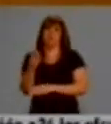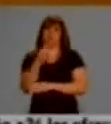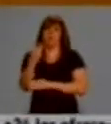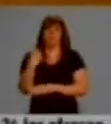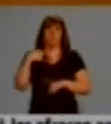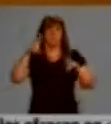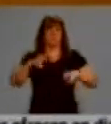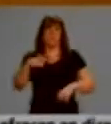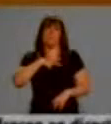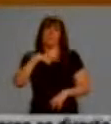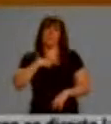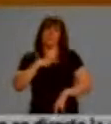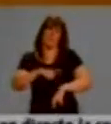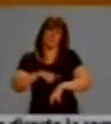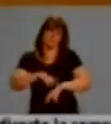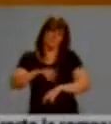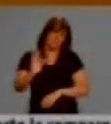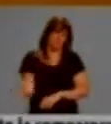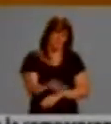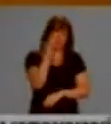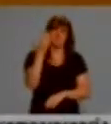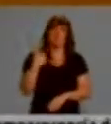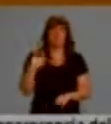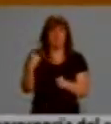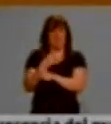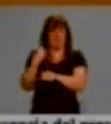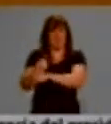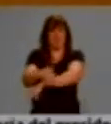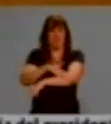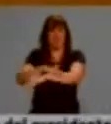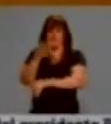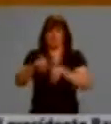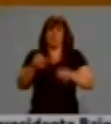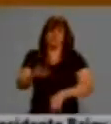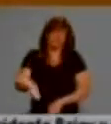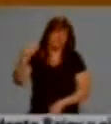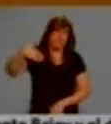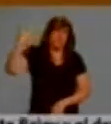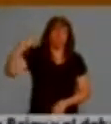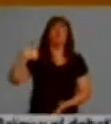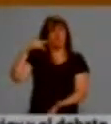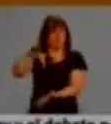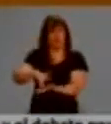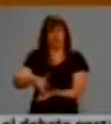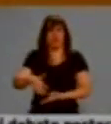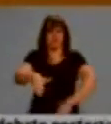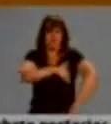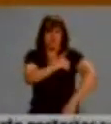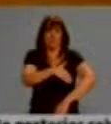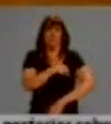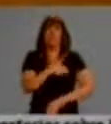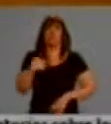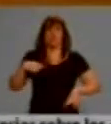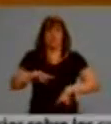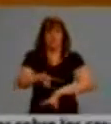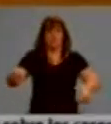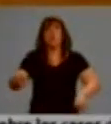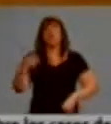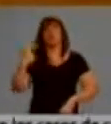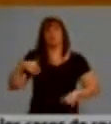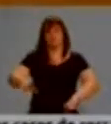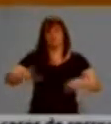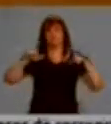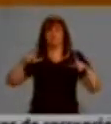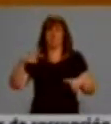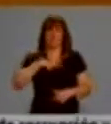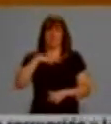dedico a la abogacía, hace tiempo que no trabajo en la Administración de Justicia. Lo hice cuando era estudiante y en mis primeros años una vez licenciado en Derecho. Pero